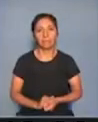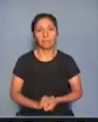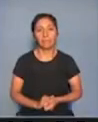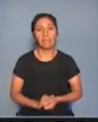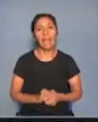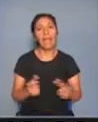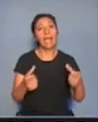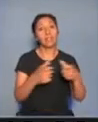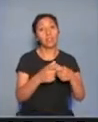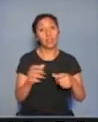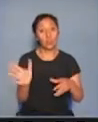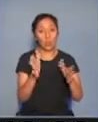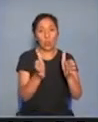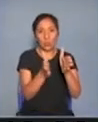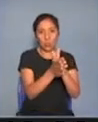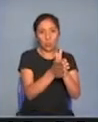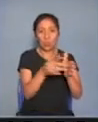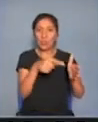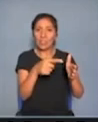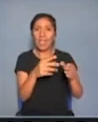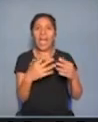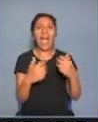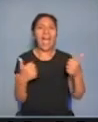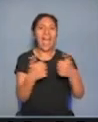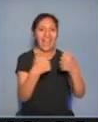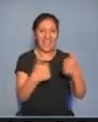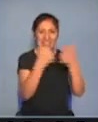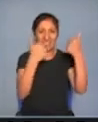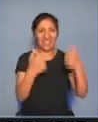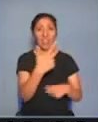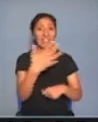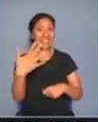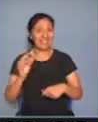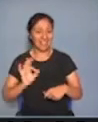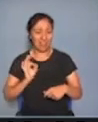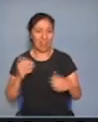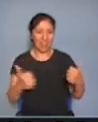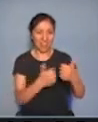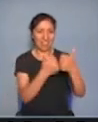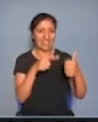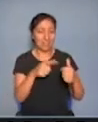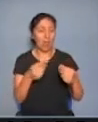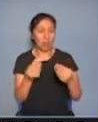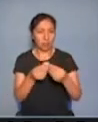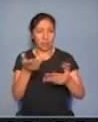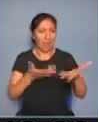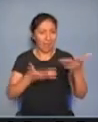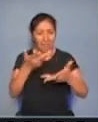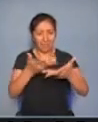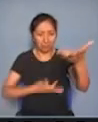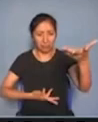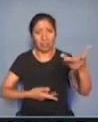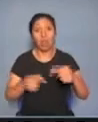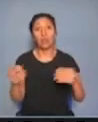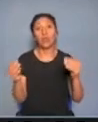la asociación todos juntos está cumpliendo 35 años y por supuesto se vienen muchísimas actividades nuestro